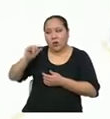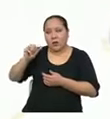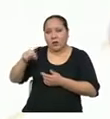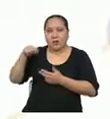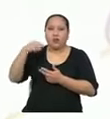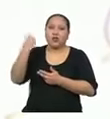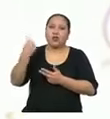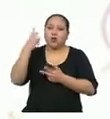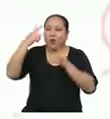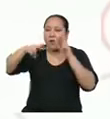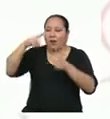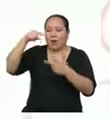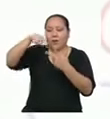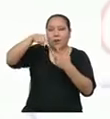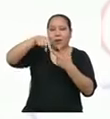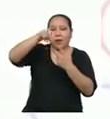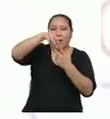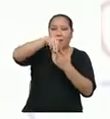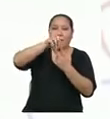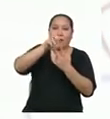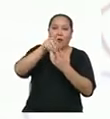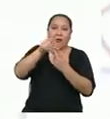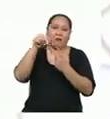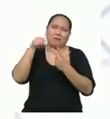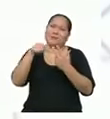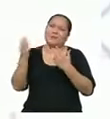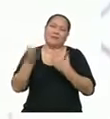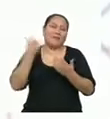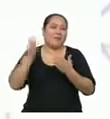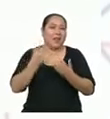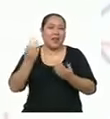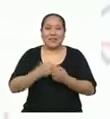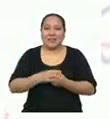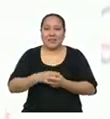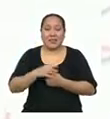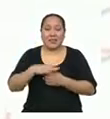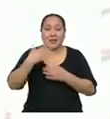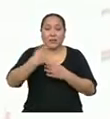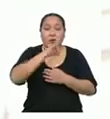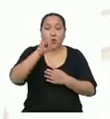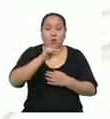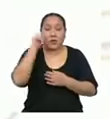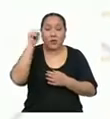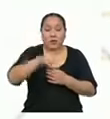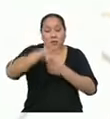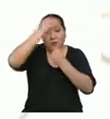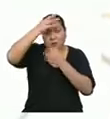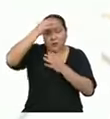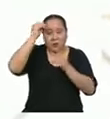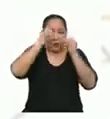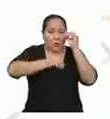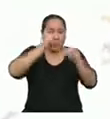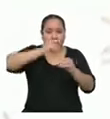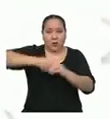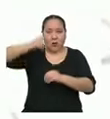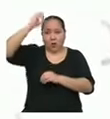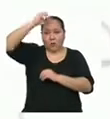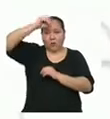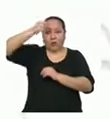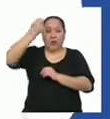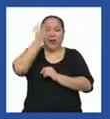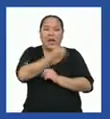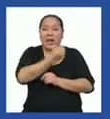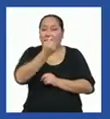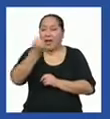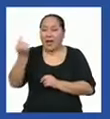moda. Va a ser recontra fácil. Luego, usen esa información para desarrollar conclusiones alrededor de cada